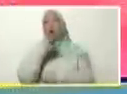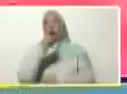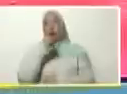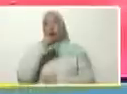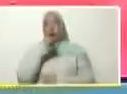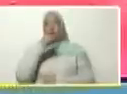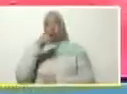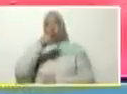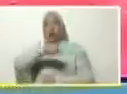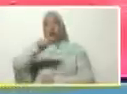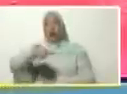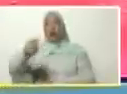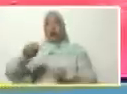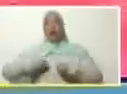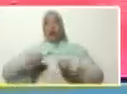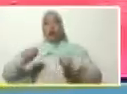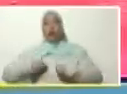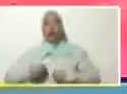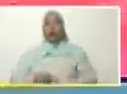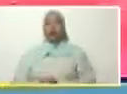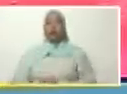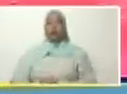de dividirnos?